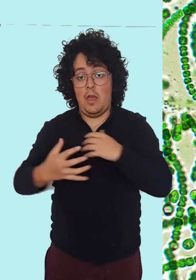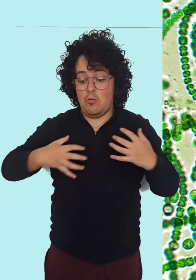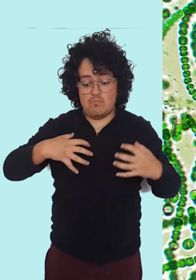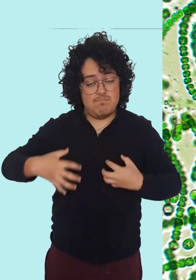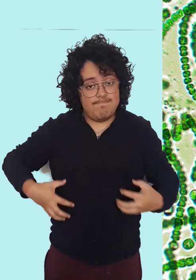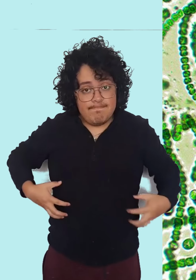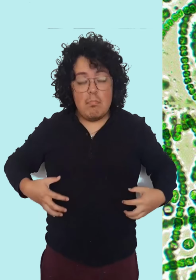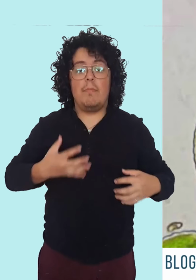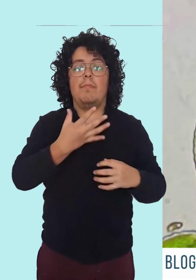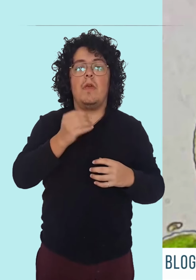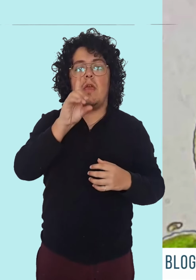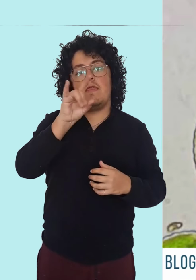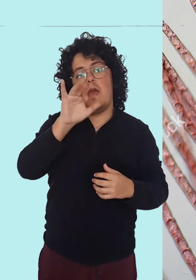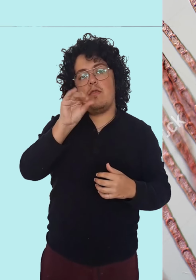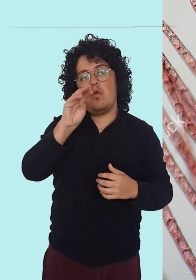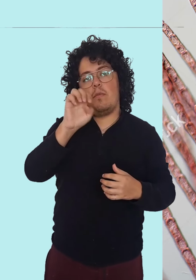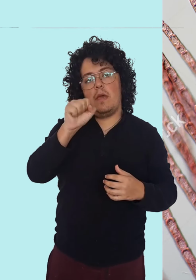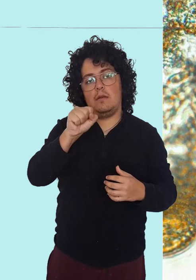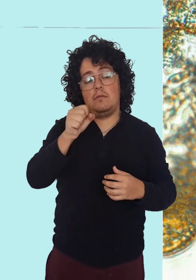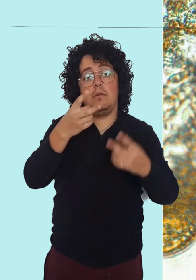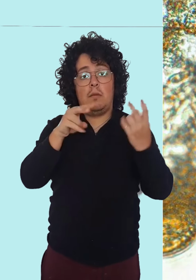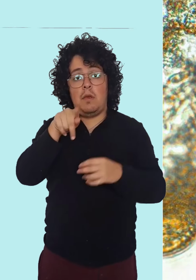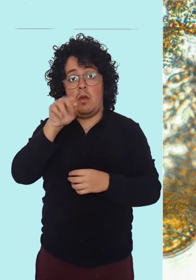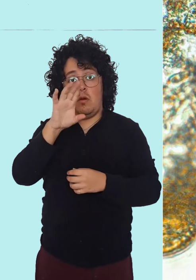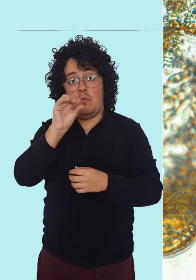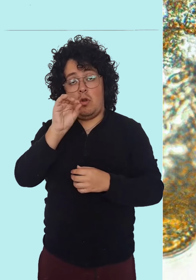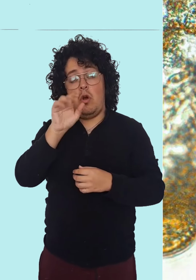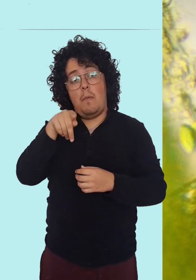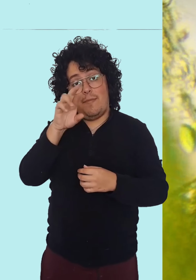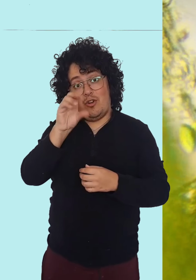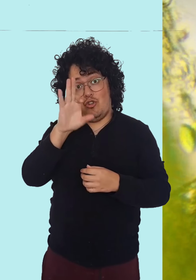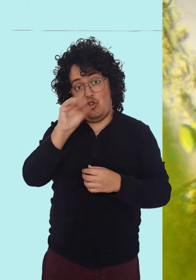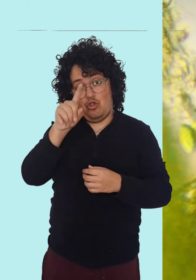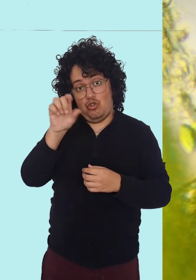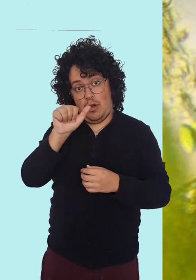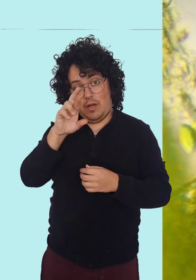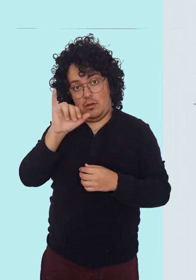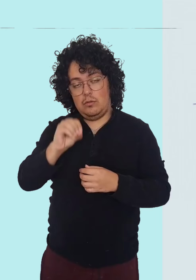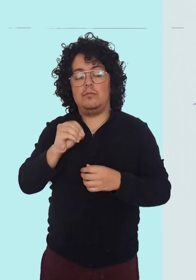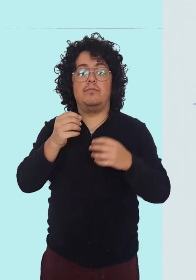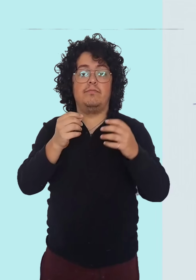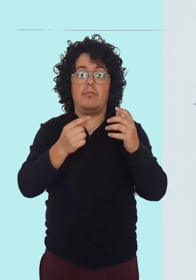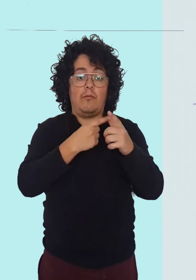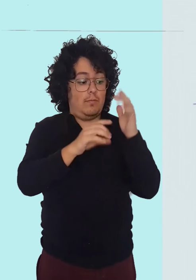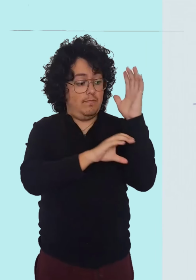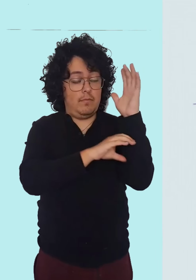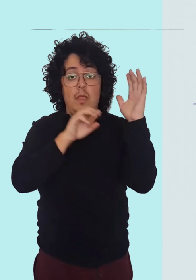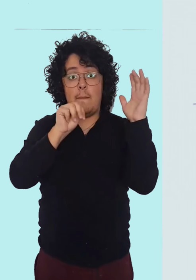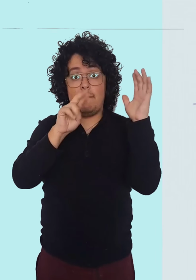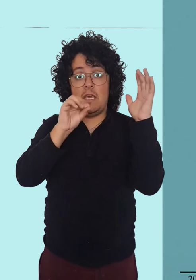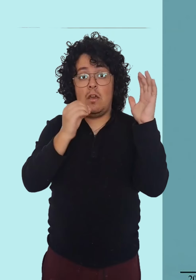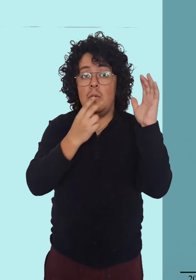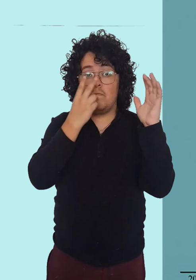las cianobacterias, algas verdes, algas rojas, algas pardas y por lo general diatomeas, además de protozoarios